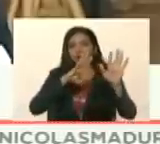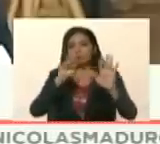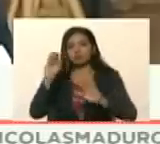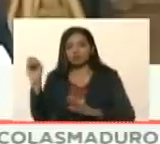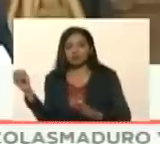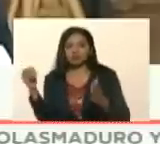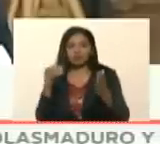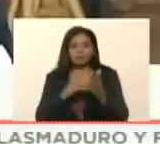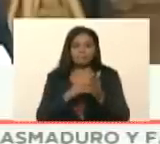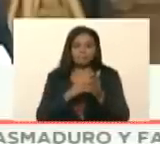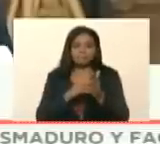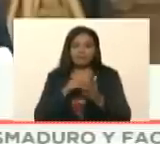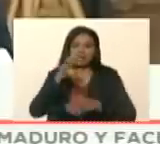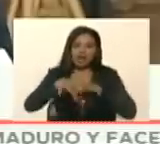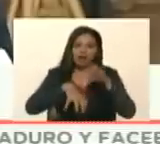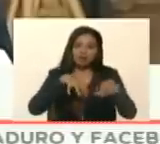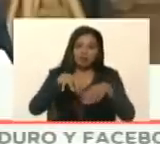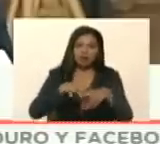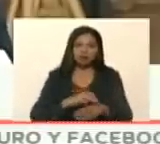900.000 animales